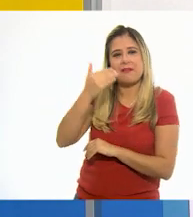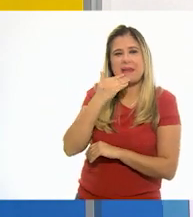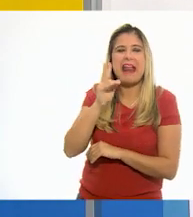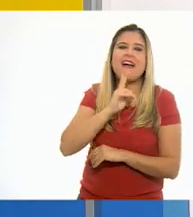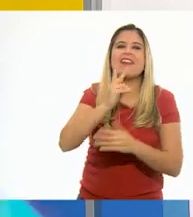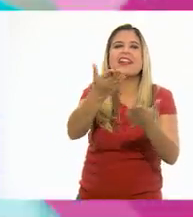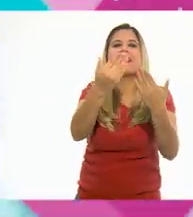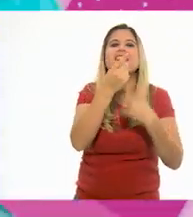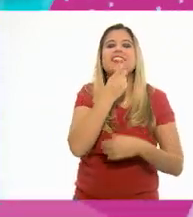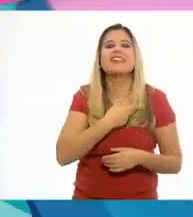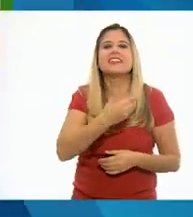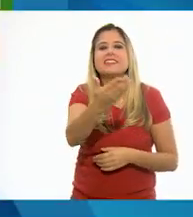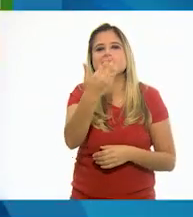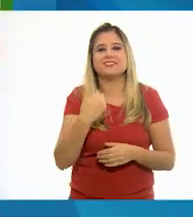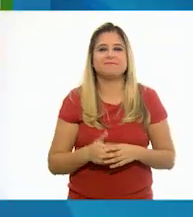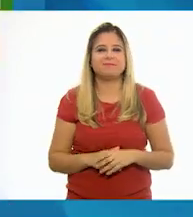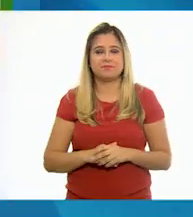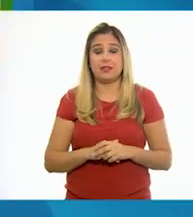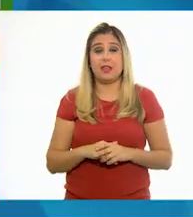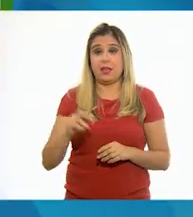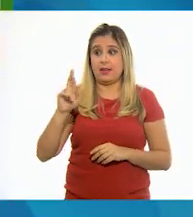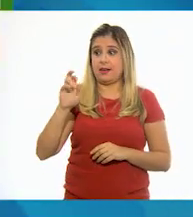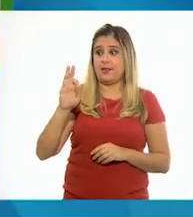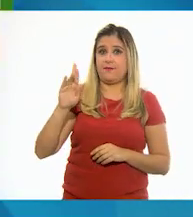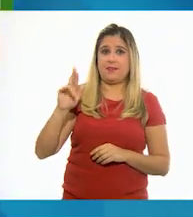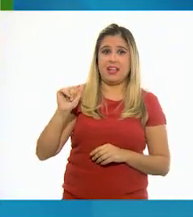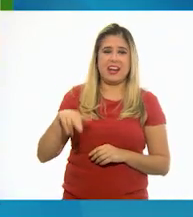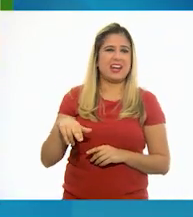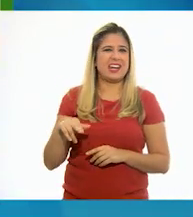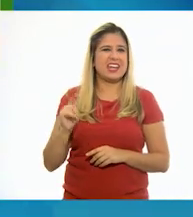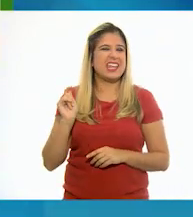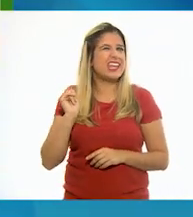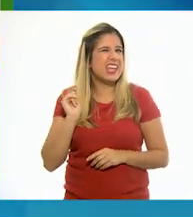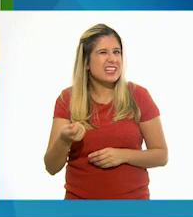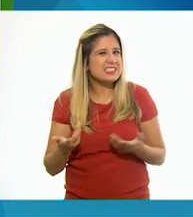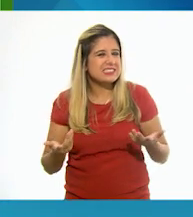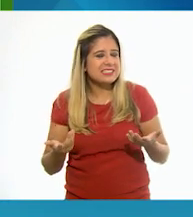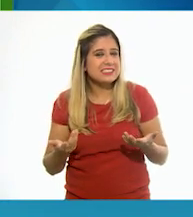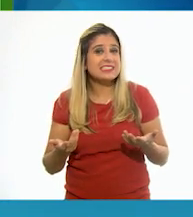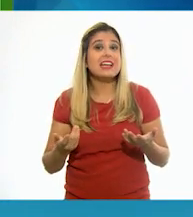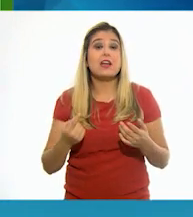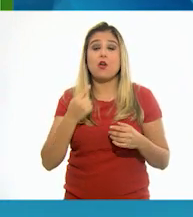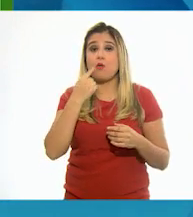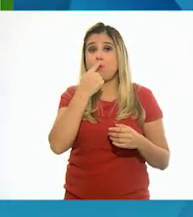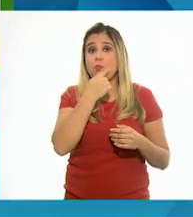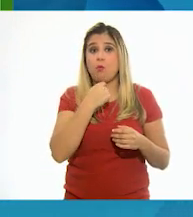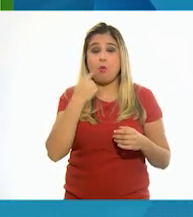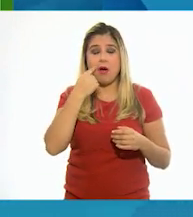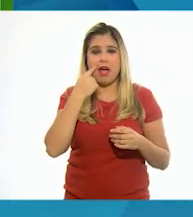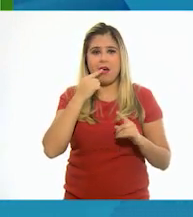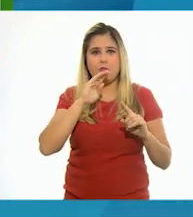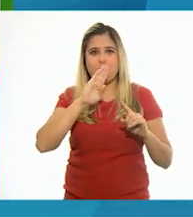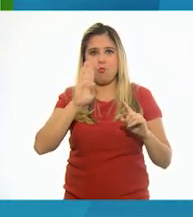que nos dicen. El refrán es... Por la boca muere el